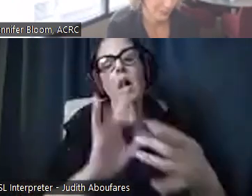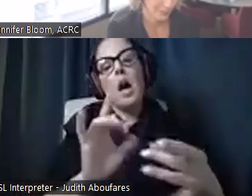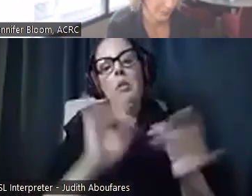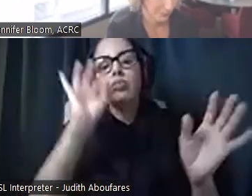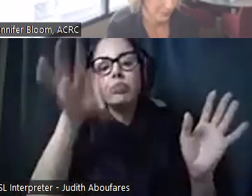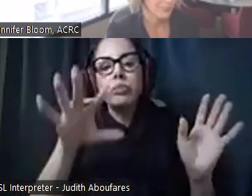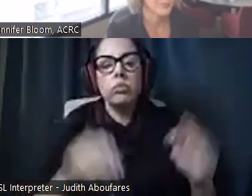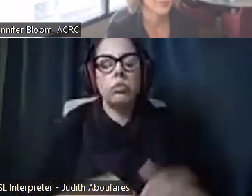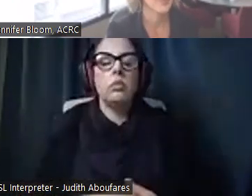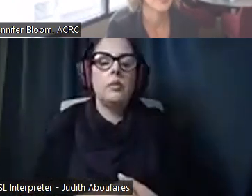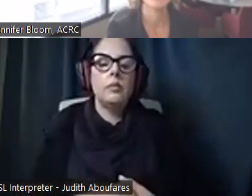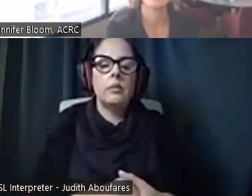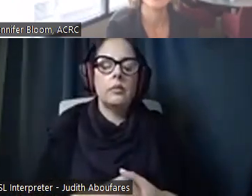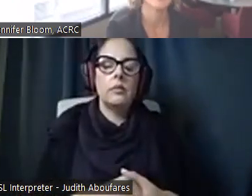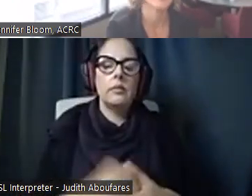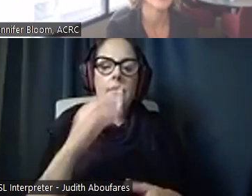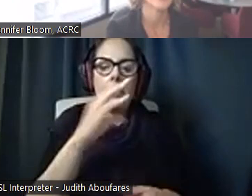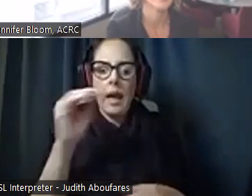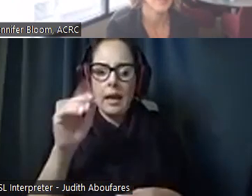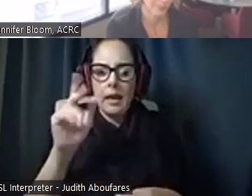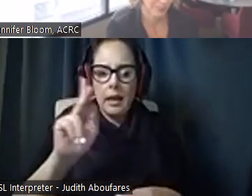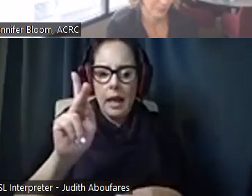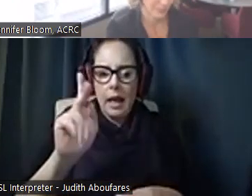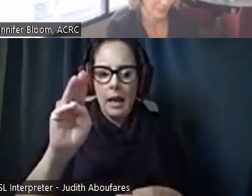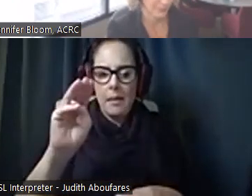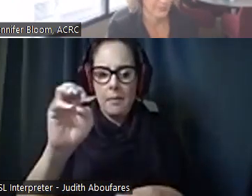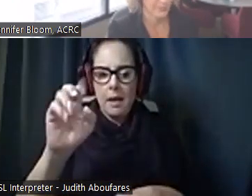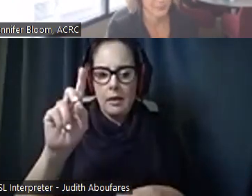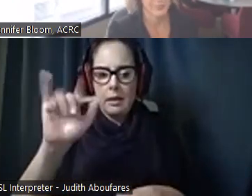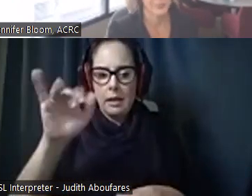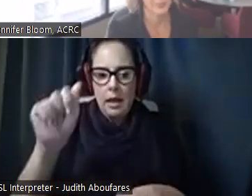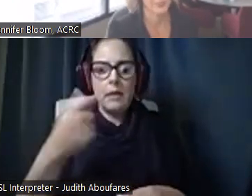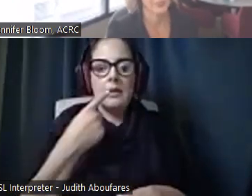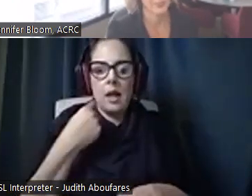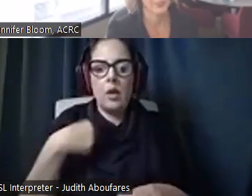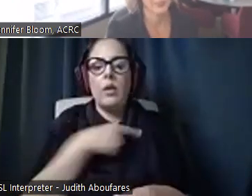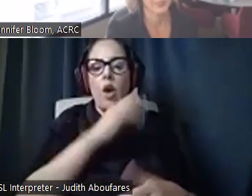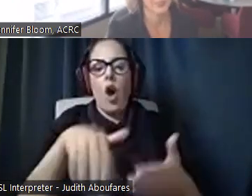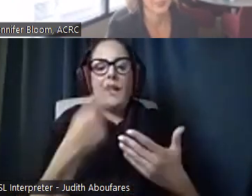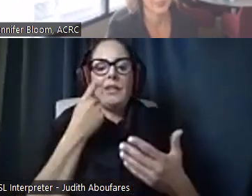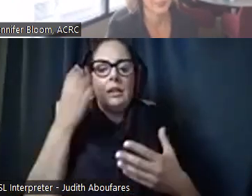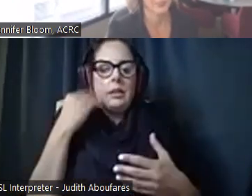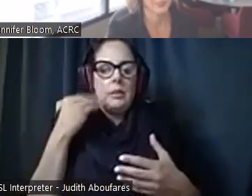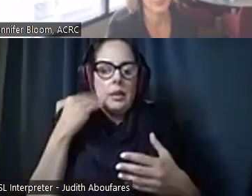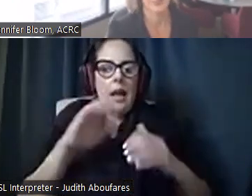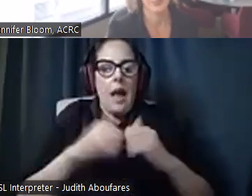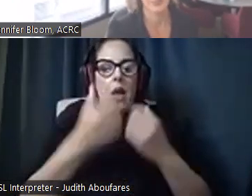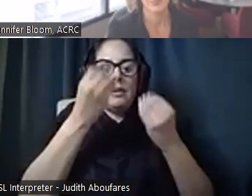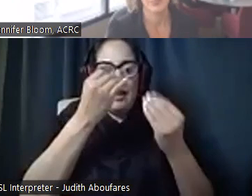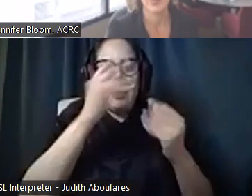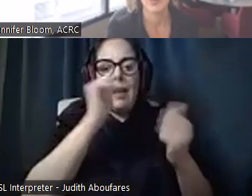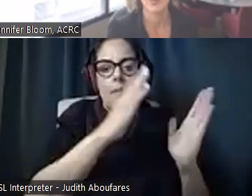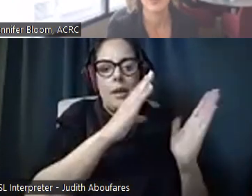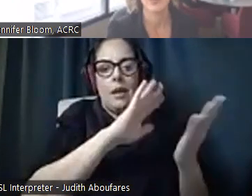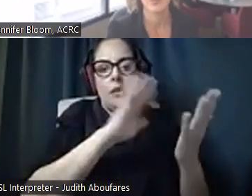la parte de la gerencia que haga. Este es un comentario. Nosotros todos tenemos, Kevin dijo que teníamos, todos